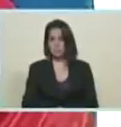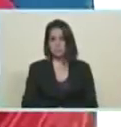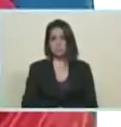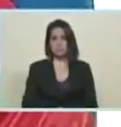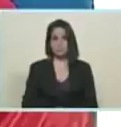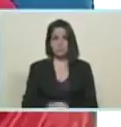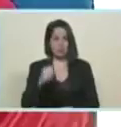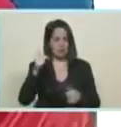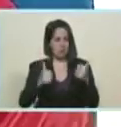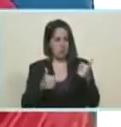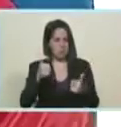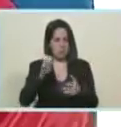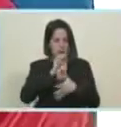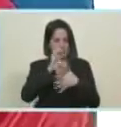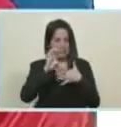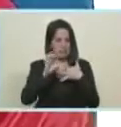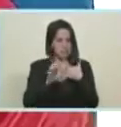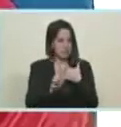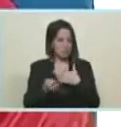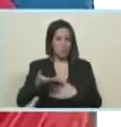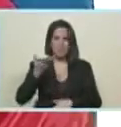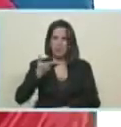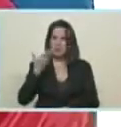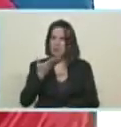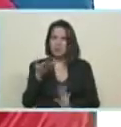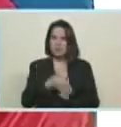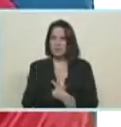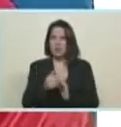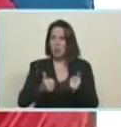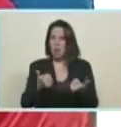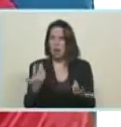¿Cuáles fueron los elementos fundamentales